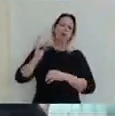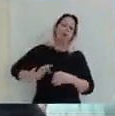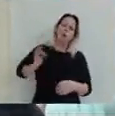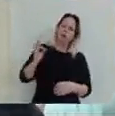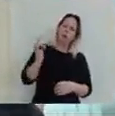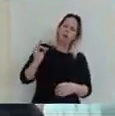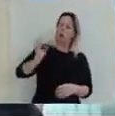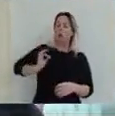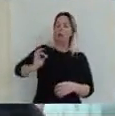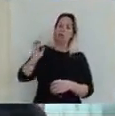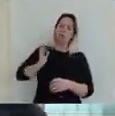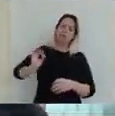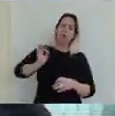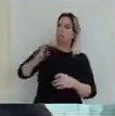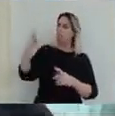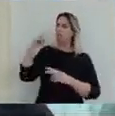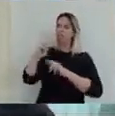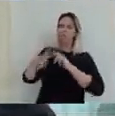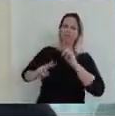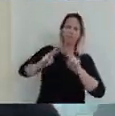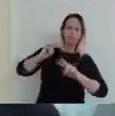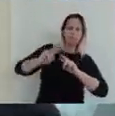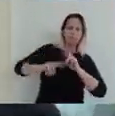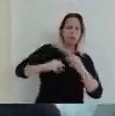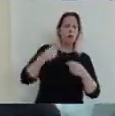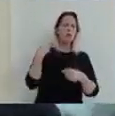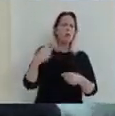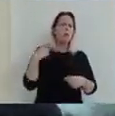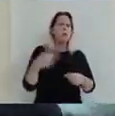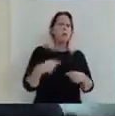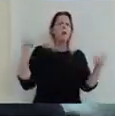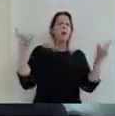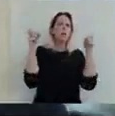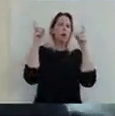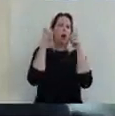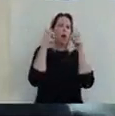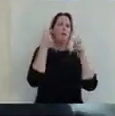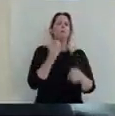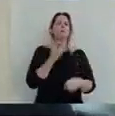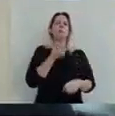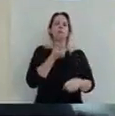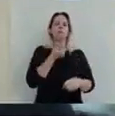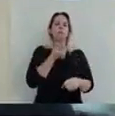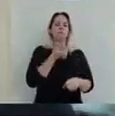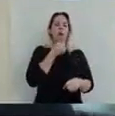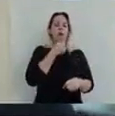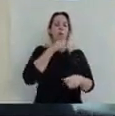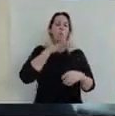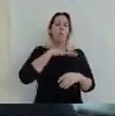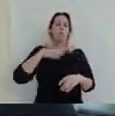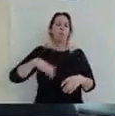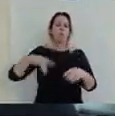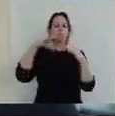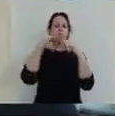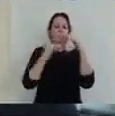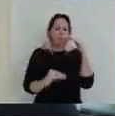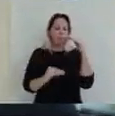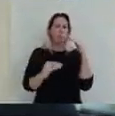creo, considero que no es necesario que Aguas de Corrientes de una vez por todas haga las inversiones que tiene que hacer, de que